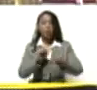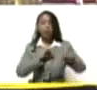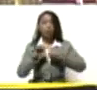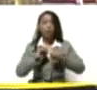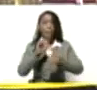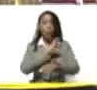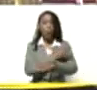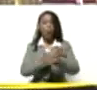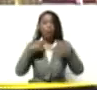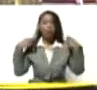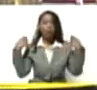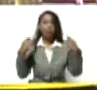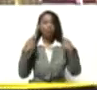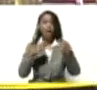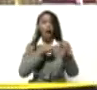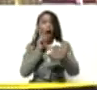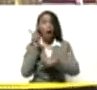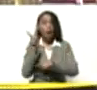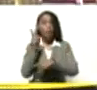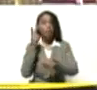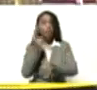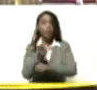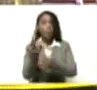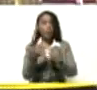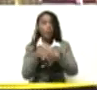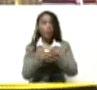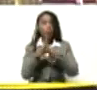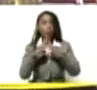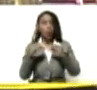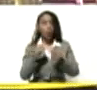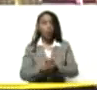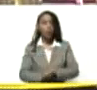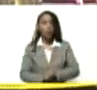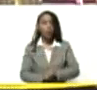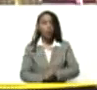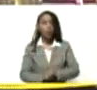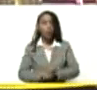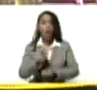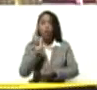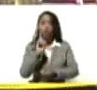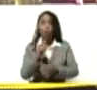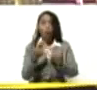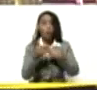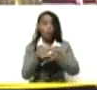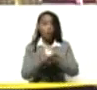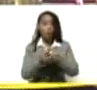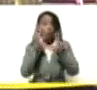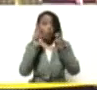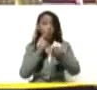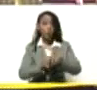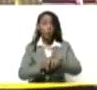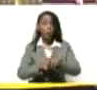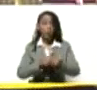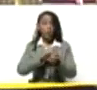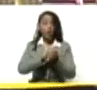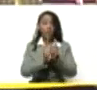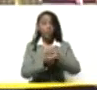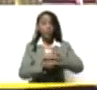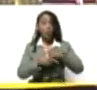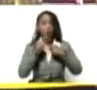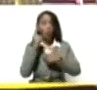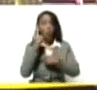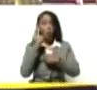popular. Allí debemos integrarnos todos. El que no se integra a la nueva época terminará convertido en